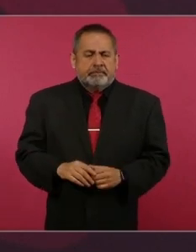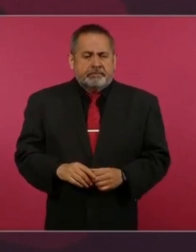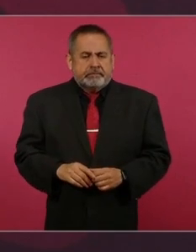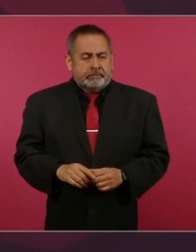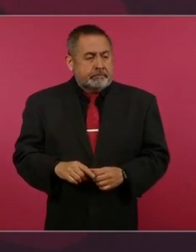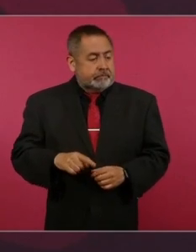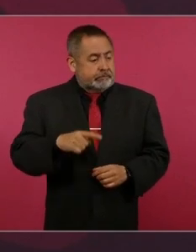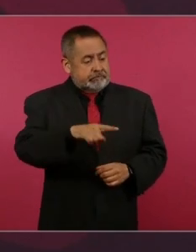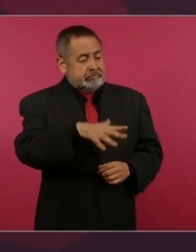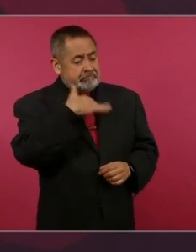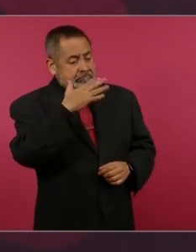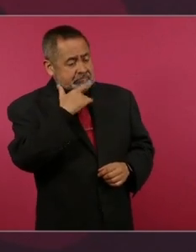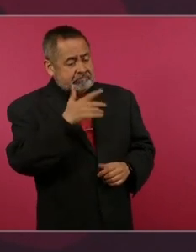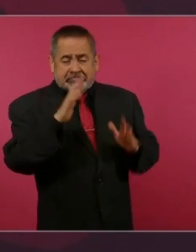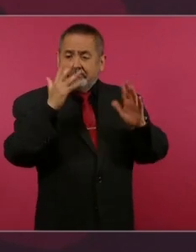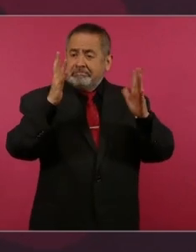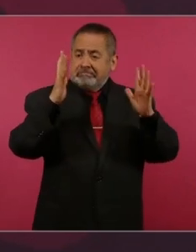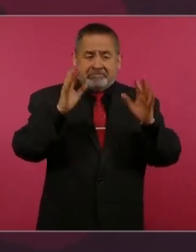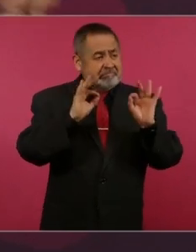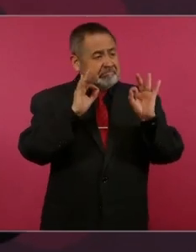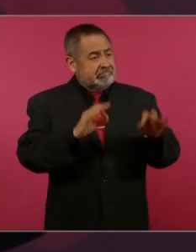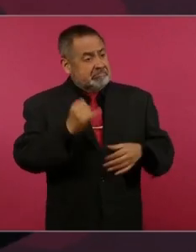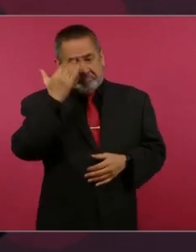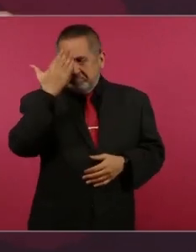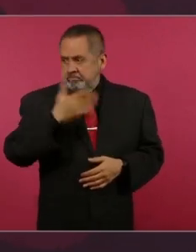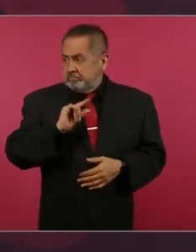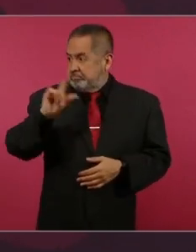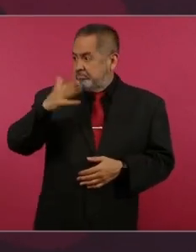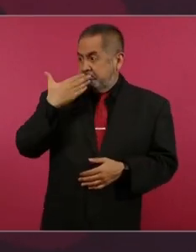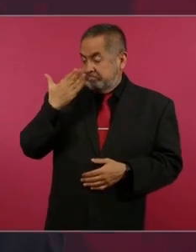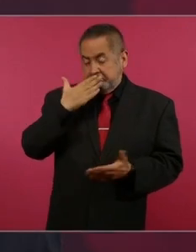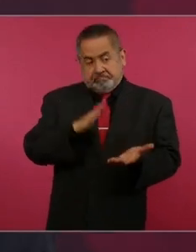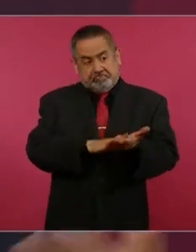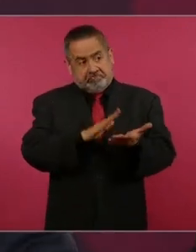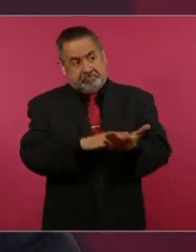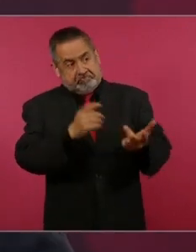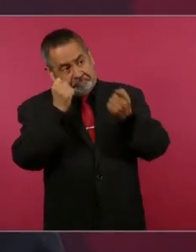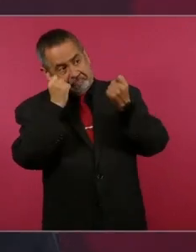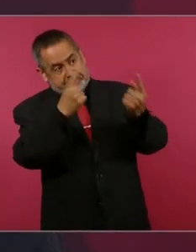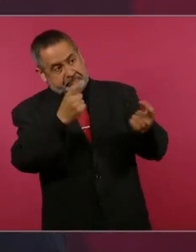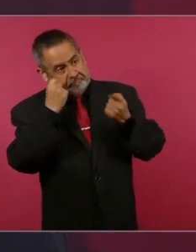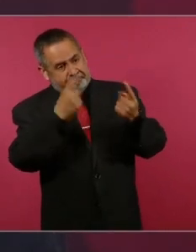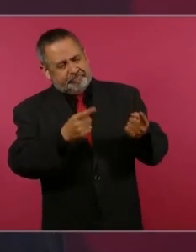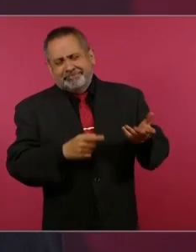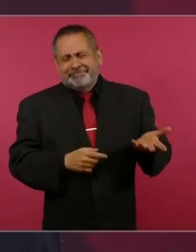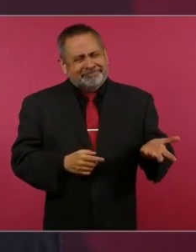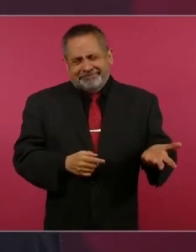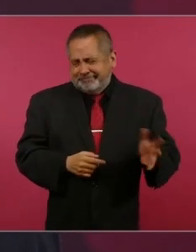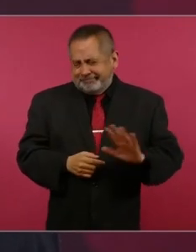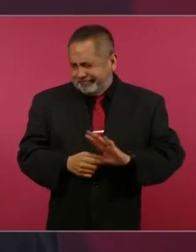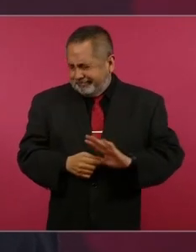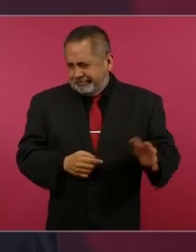sean aplaudidos y no pierdan ni siquiera su respetabilidad, como pasaba en nuestro país.